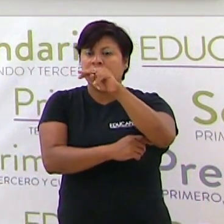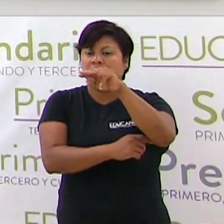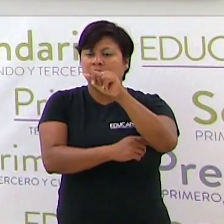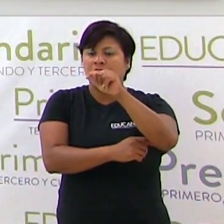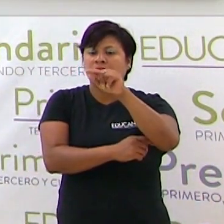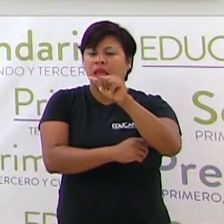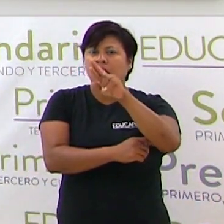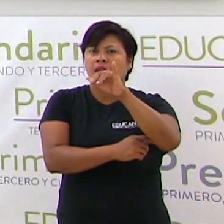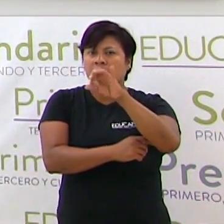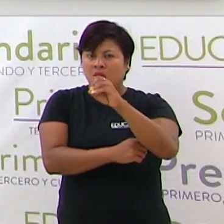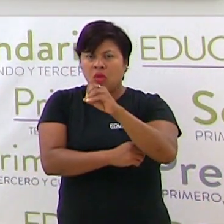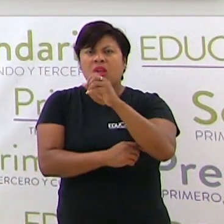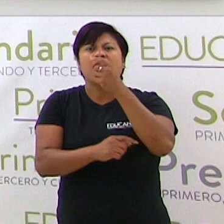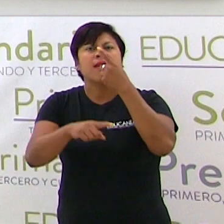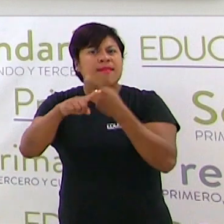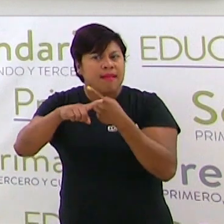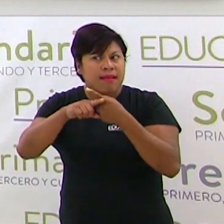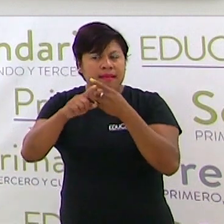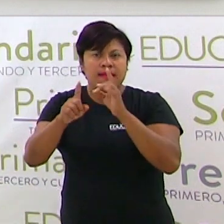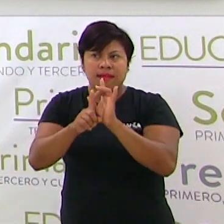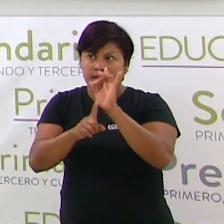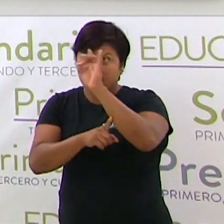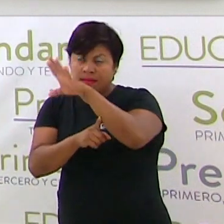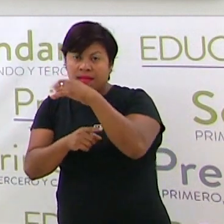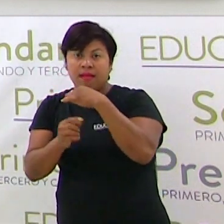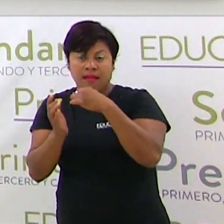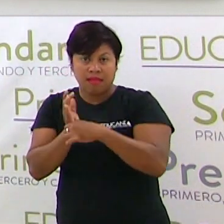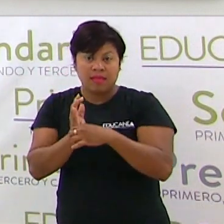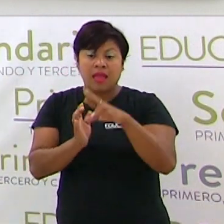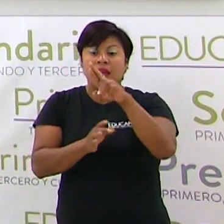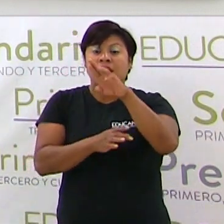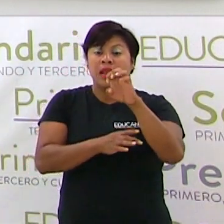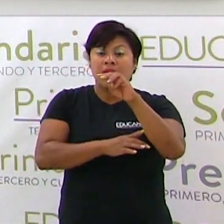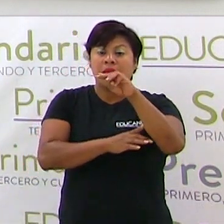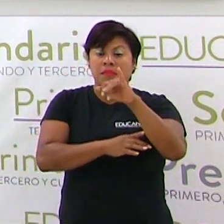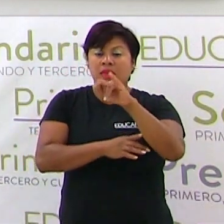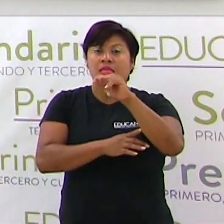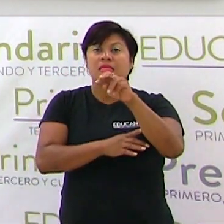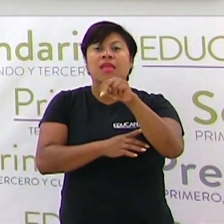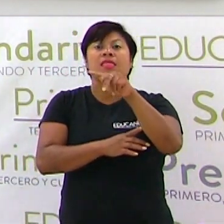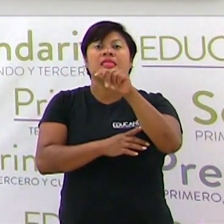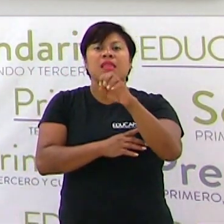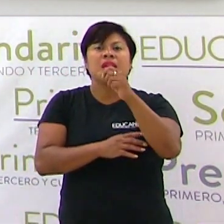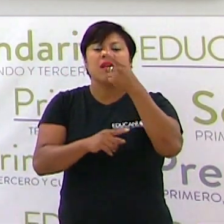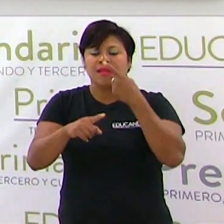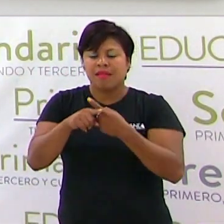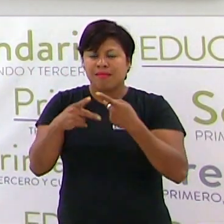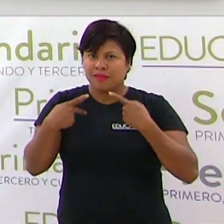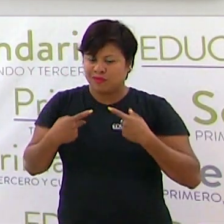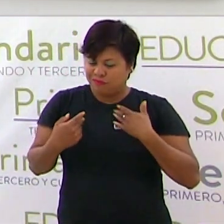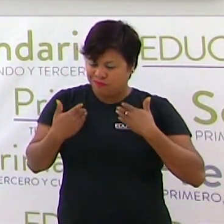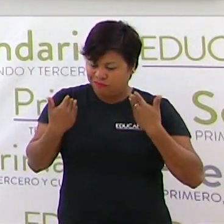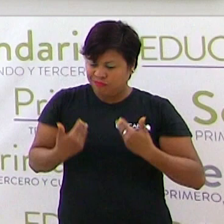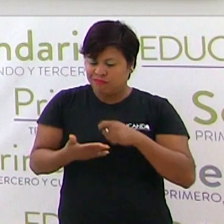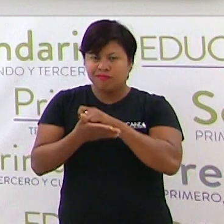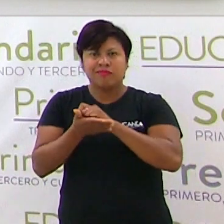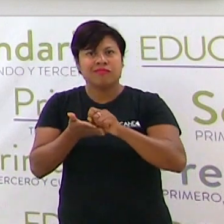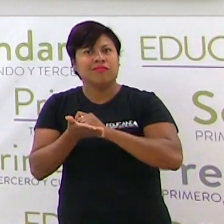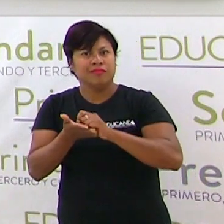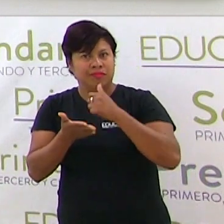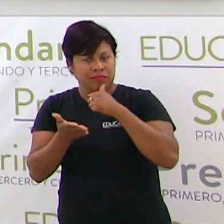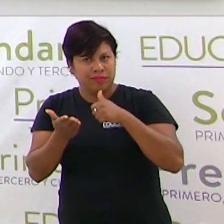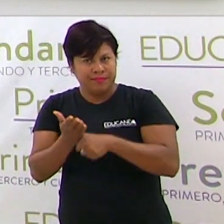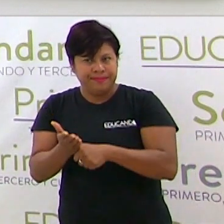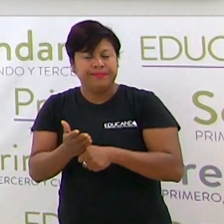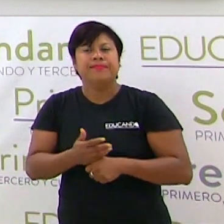es el destinatario. ¿Y quién es el remitente? El remitente es quien escribe la carta. Bueno, entonces